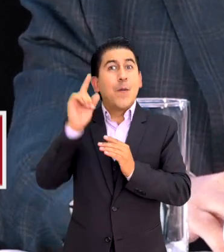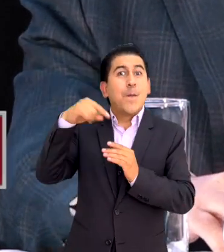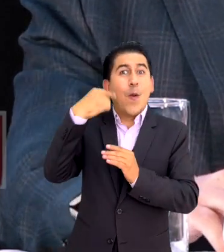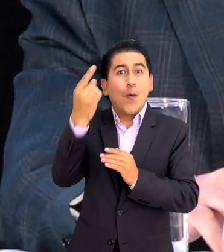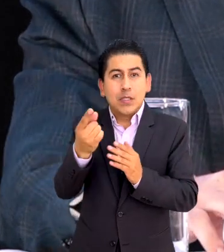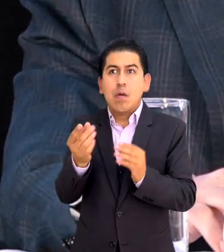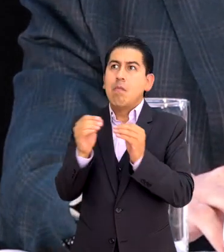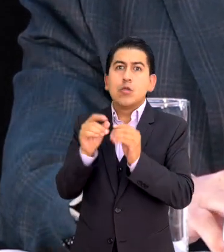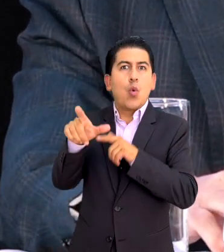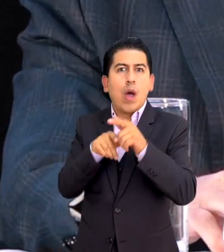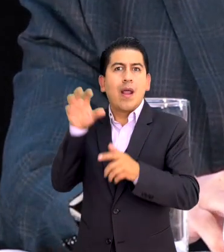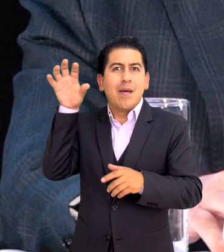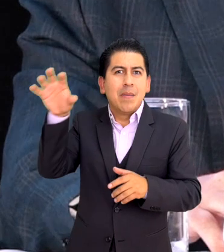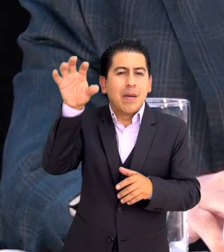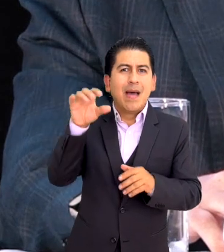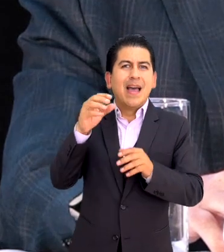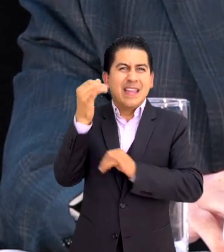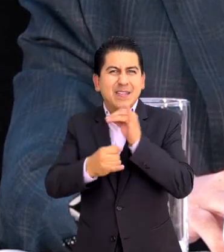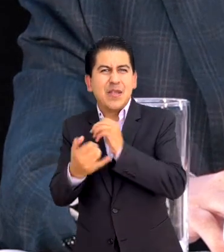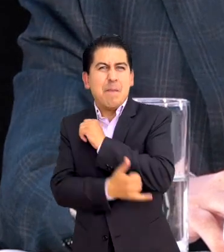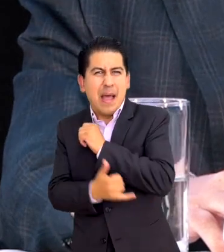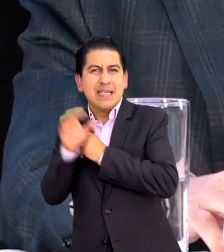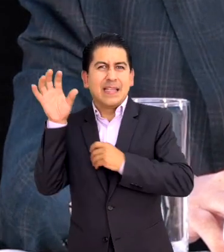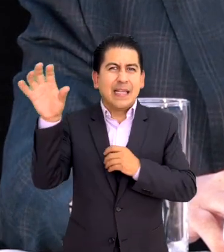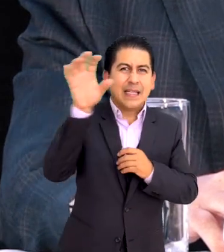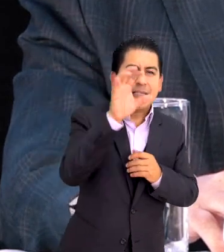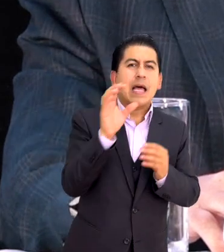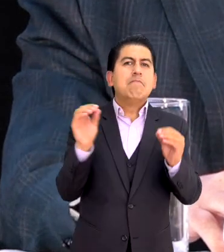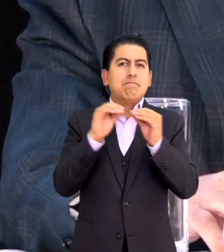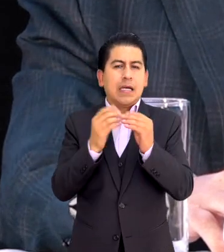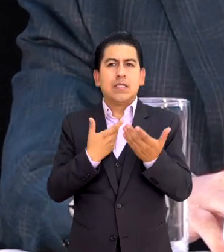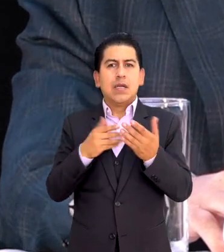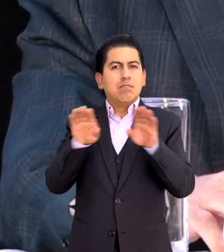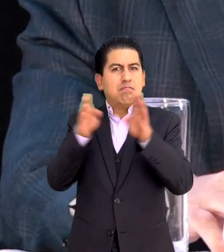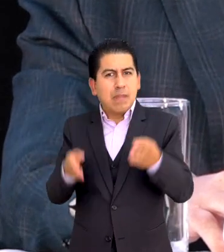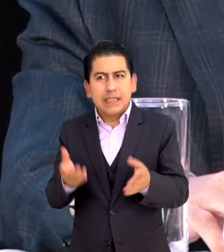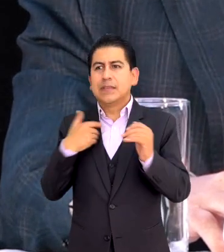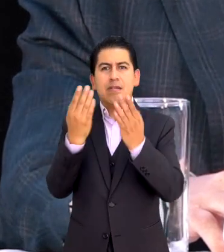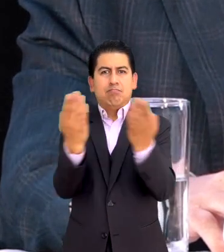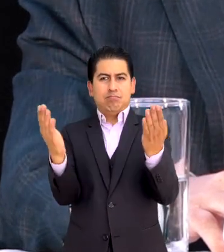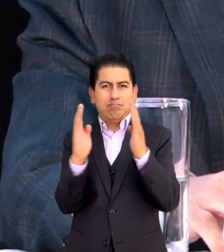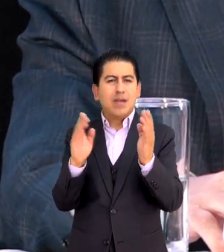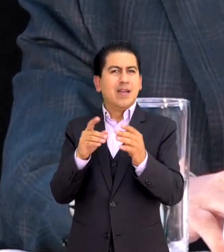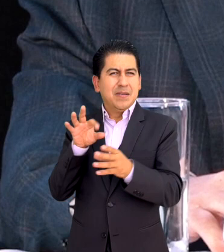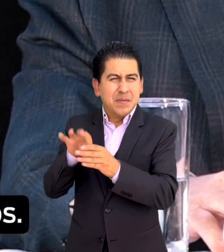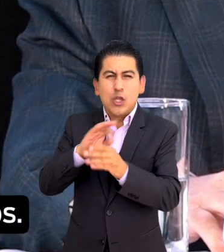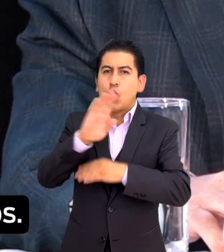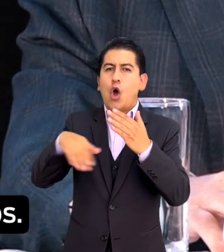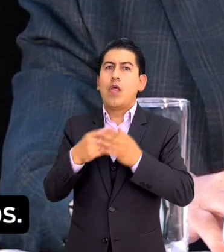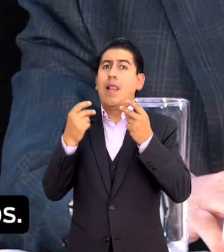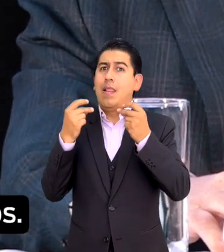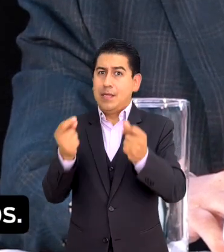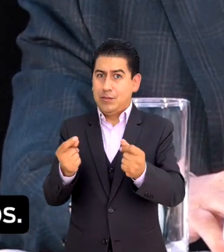la contratación de los recintos electorales, para la conformación de las juntas receptoras del voto en el exterior,